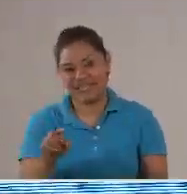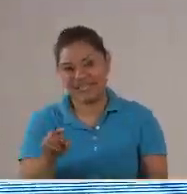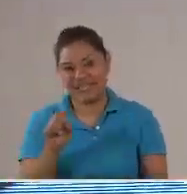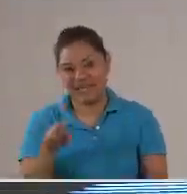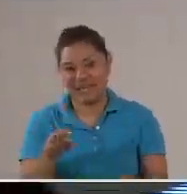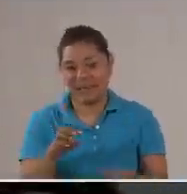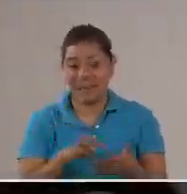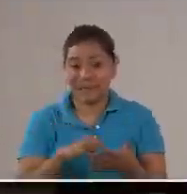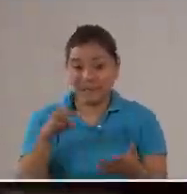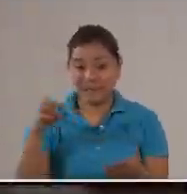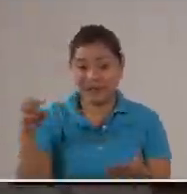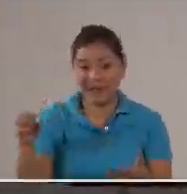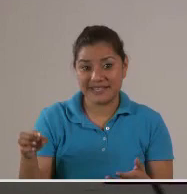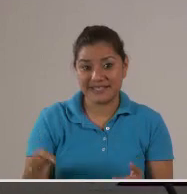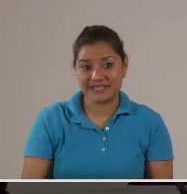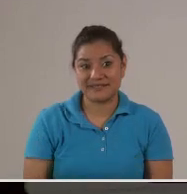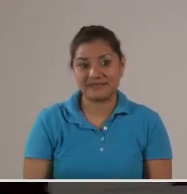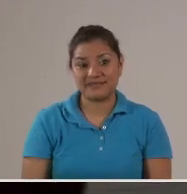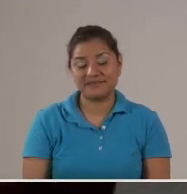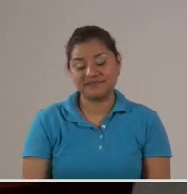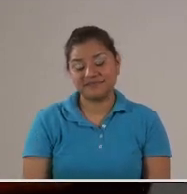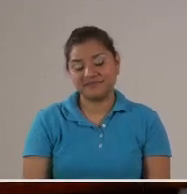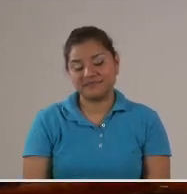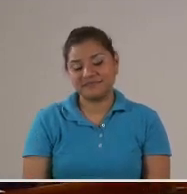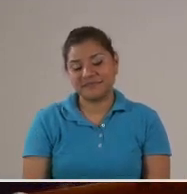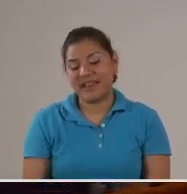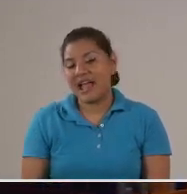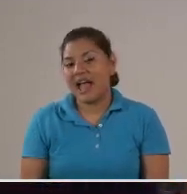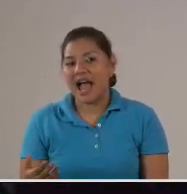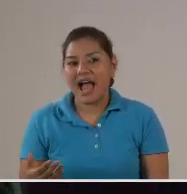J pero de ahí es el mismo